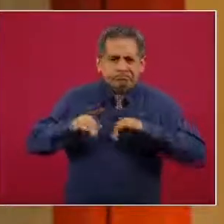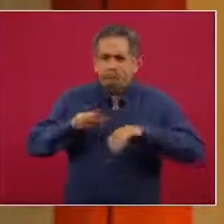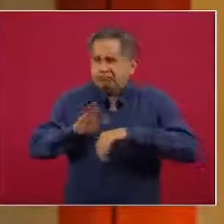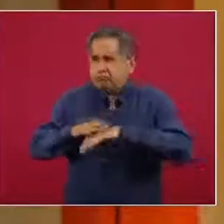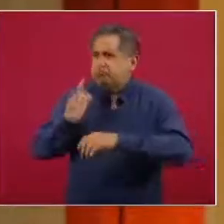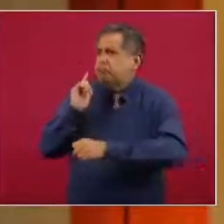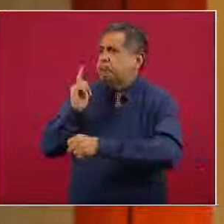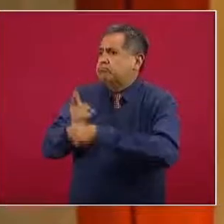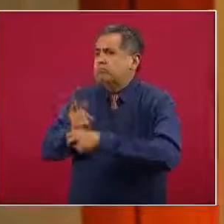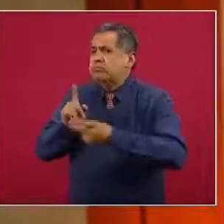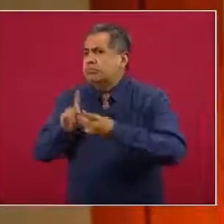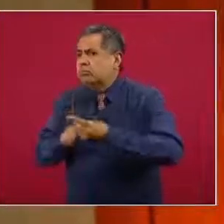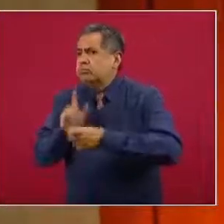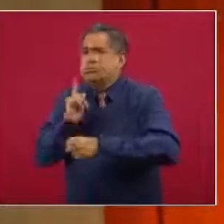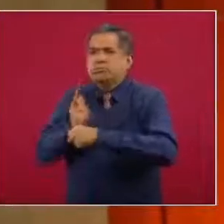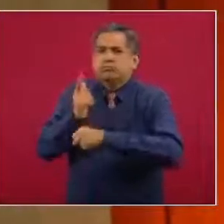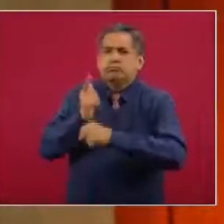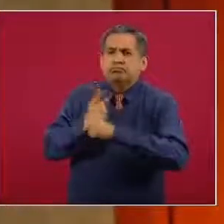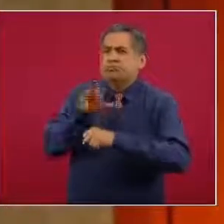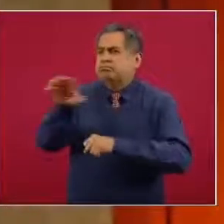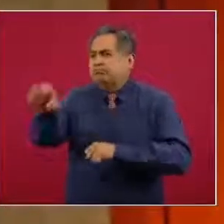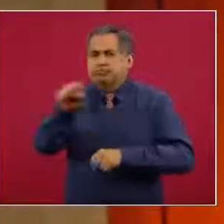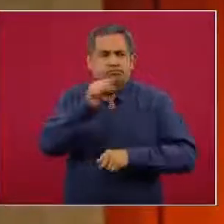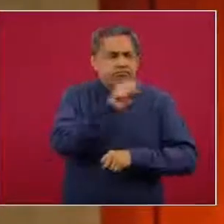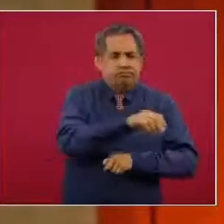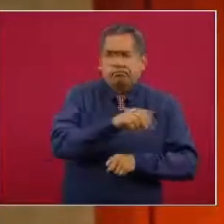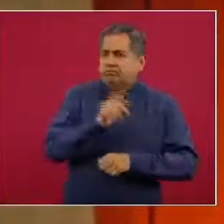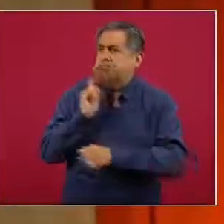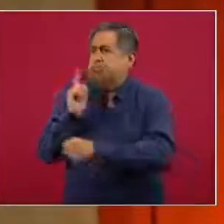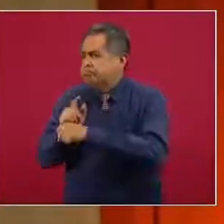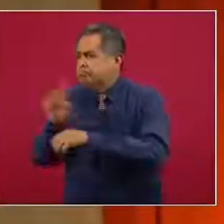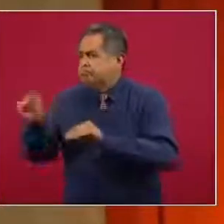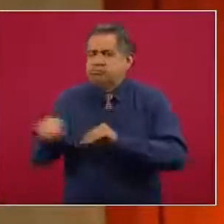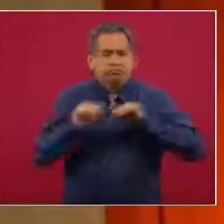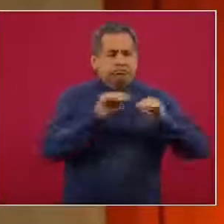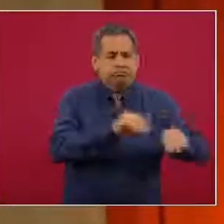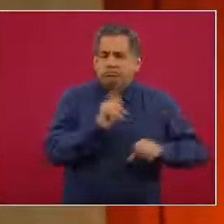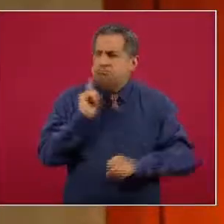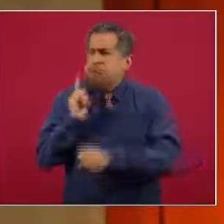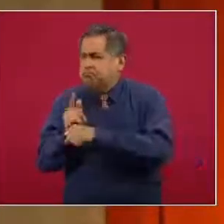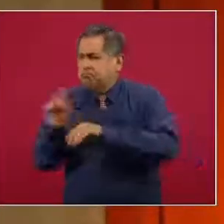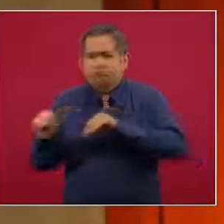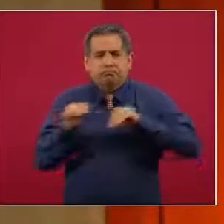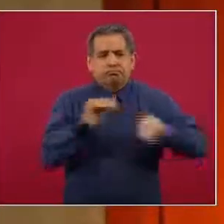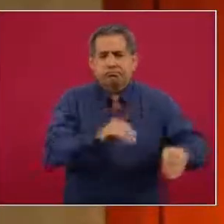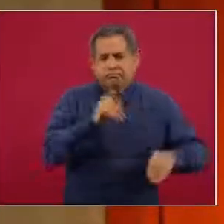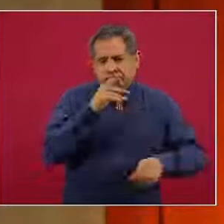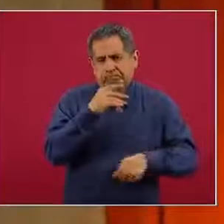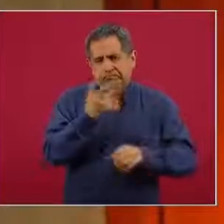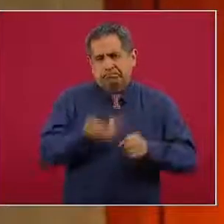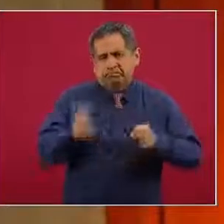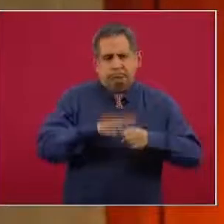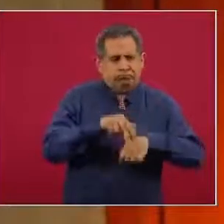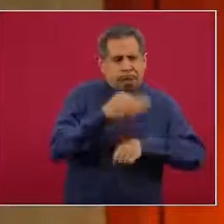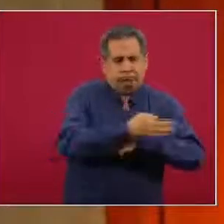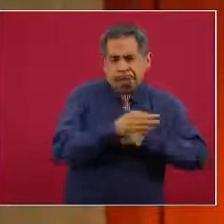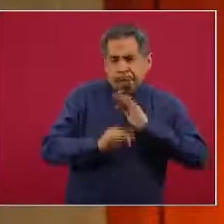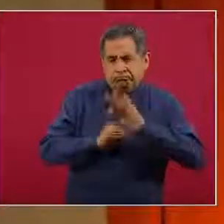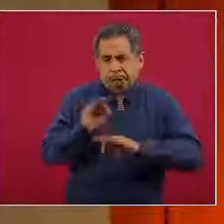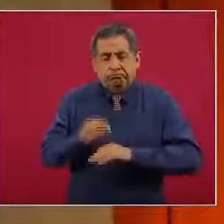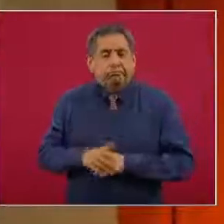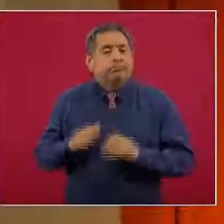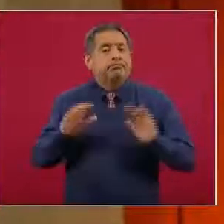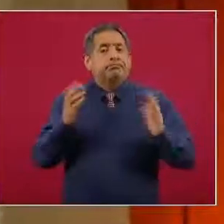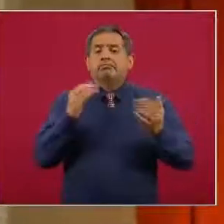de detección temprana y de transferencia temprana a hospitalización temporal. Esto es análogo a lo que la Ciudad de